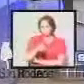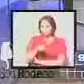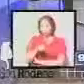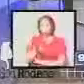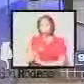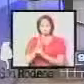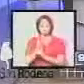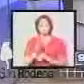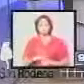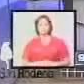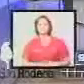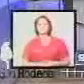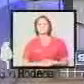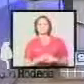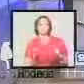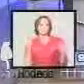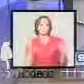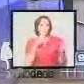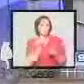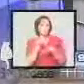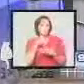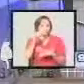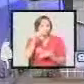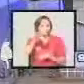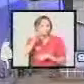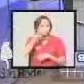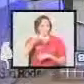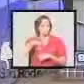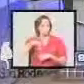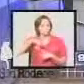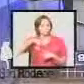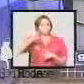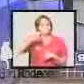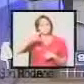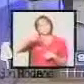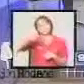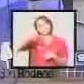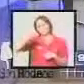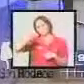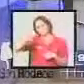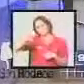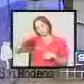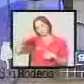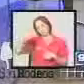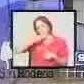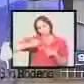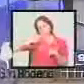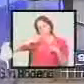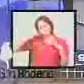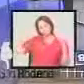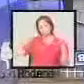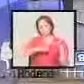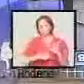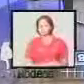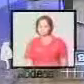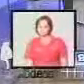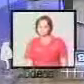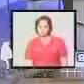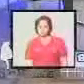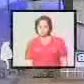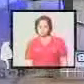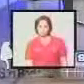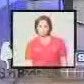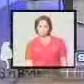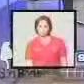es. Bueno, señores, ahí tienen otra opción. Tenemos a don Olger Guzmán, que nos llama de Heredia. Muy buenas noches, don Olger.